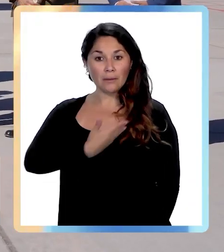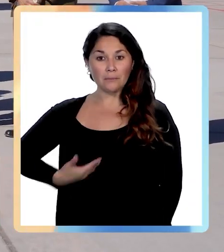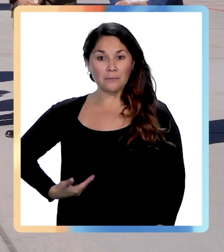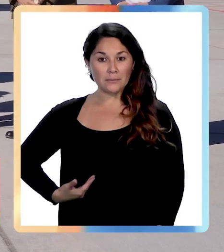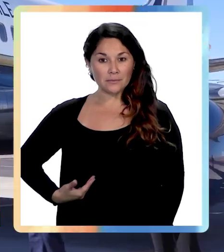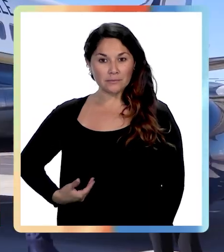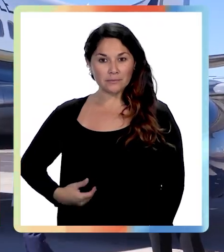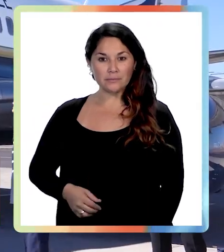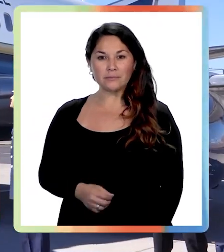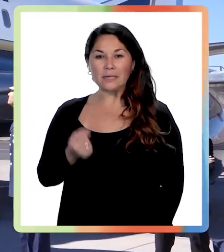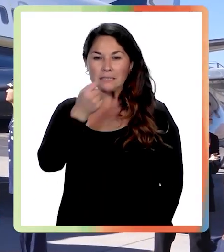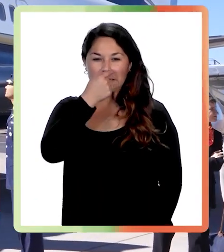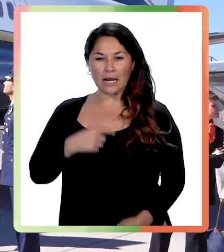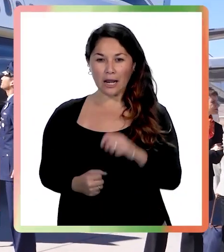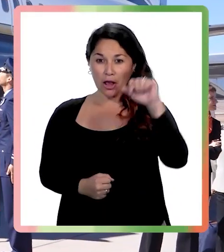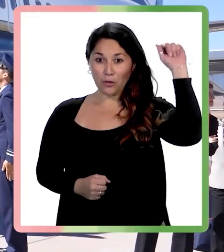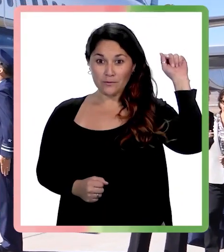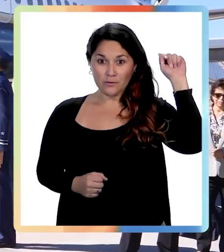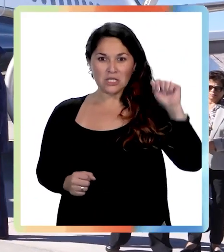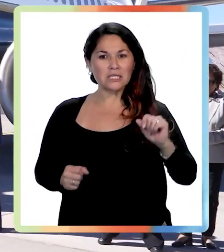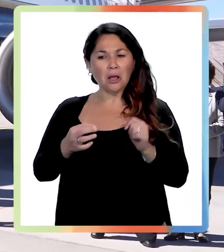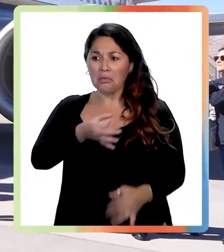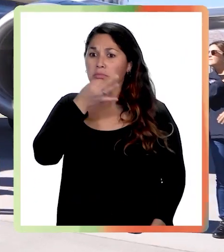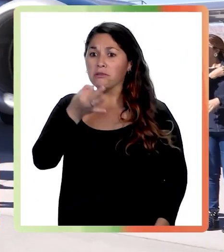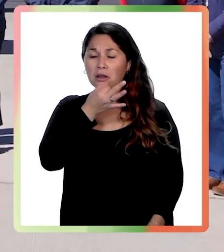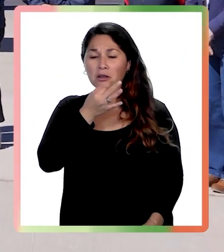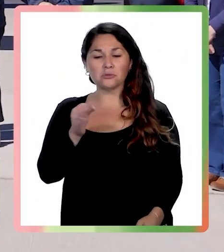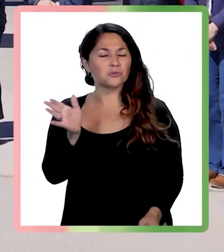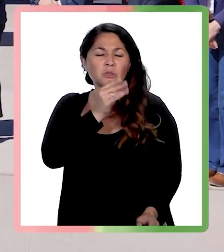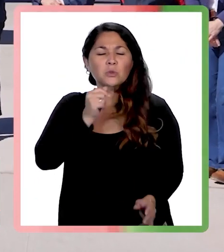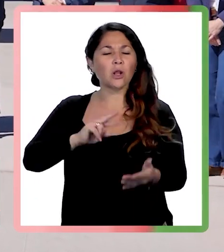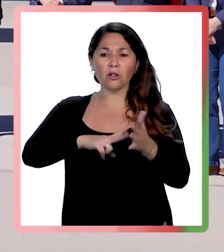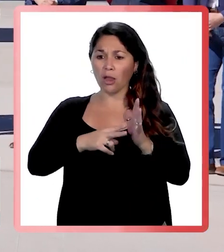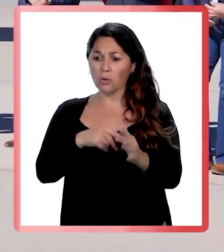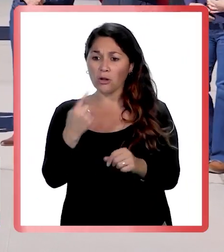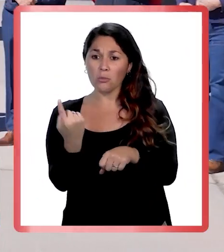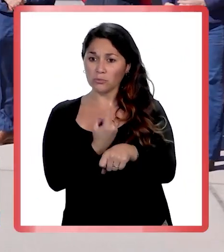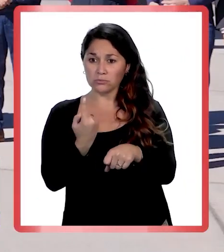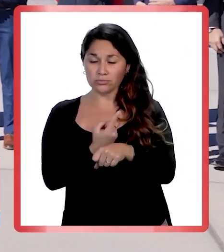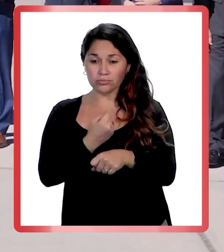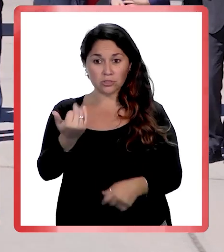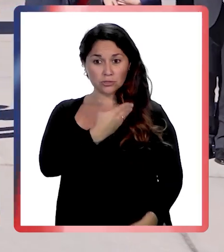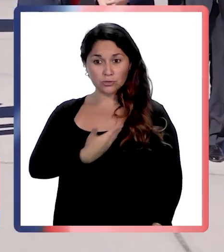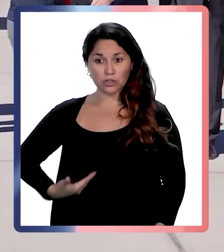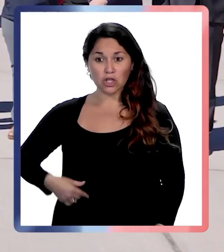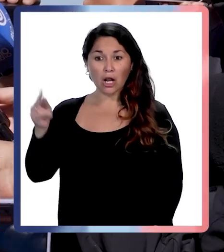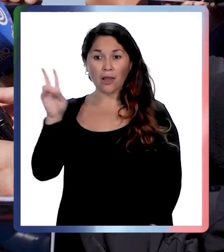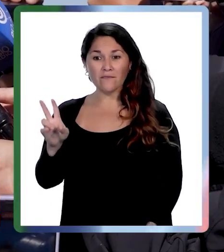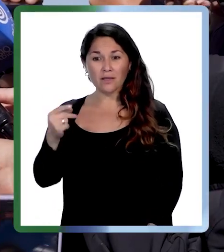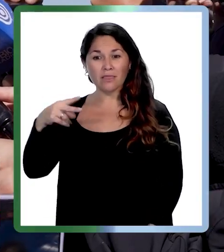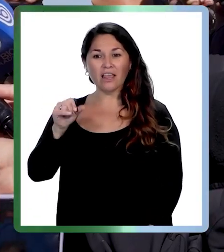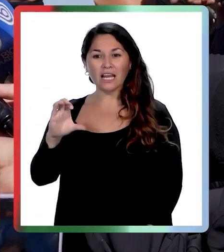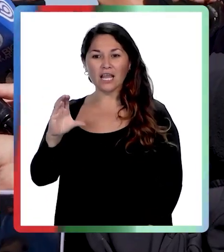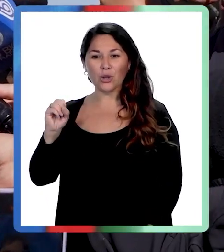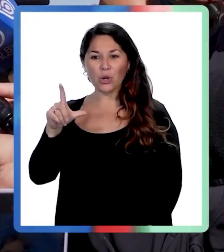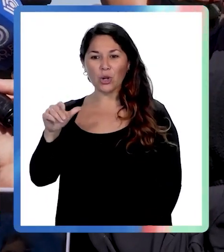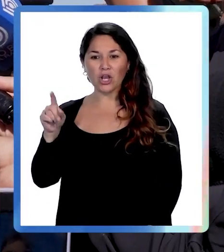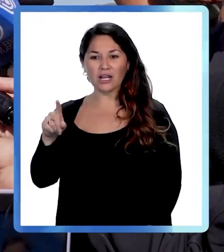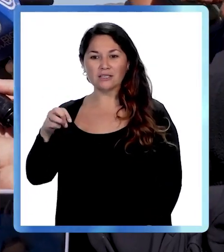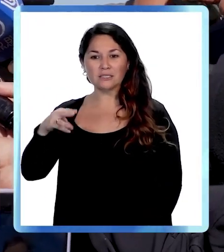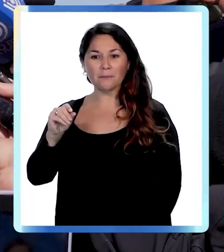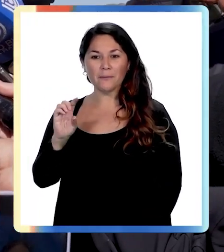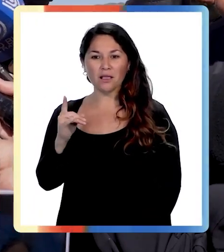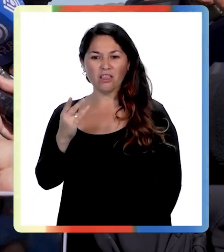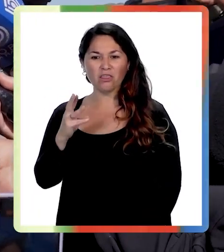presidente de la República, Gabriel Boric, expresó no tener ningún problema en dialogar con el mandatario de Venezuela, Nicolás Maduro, sobre